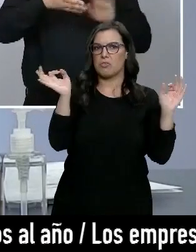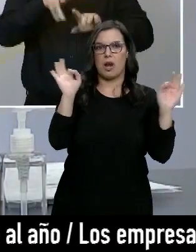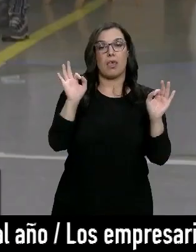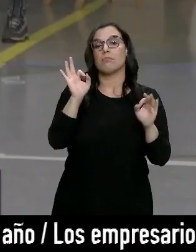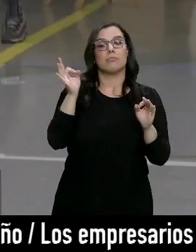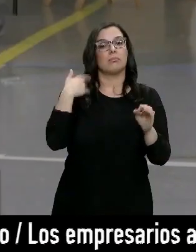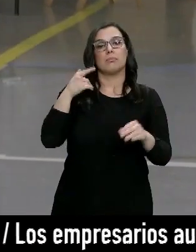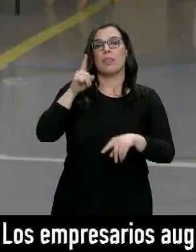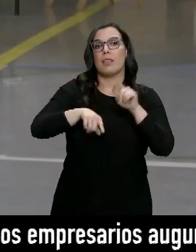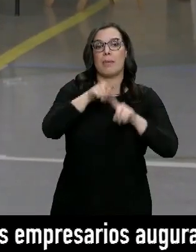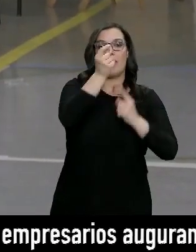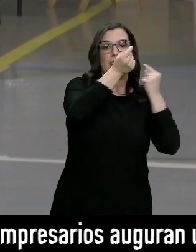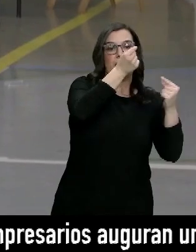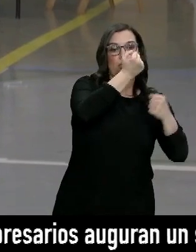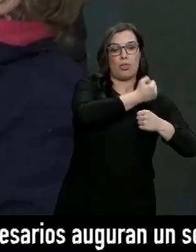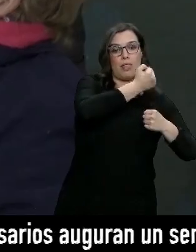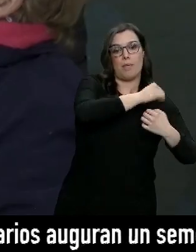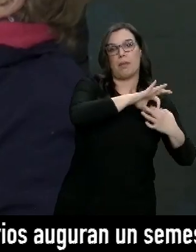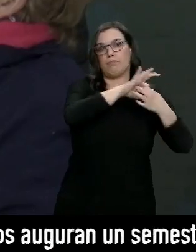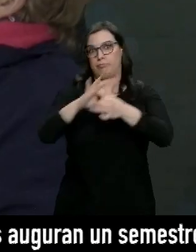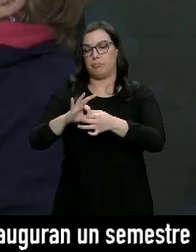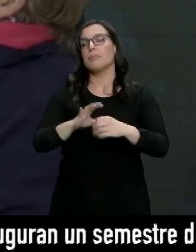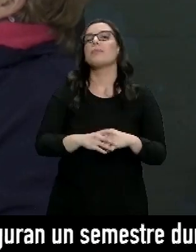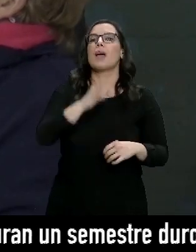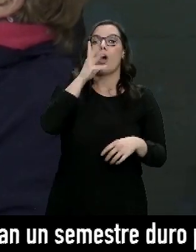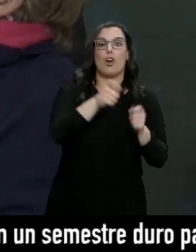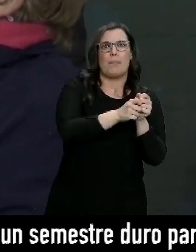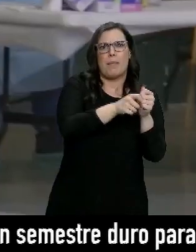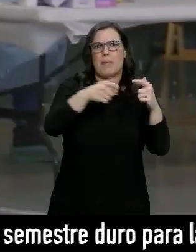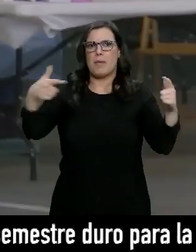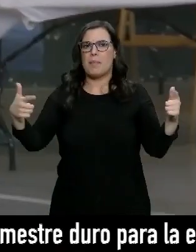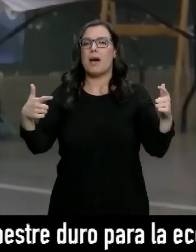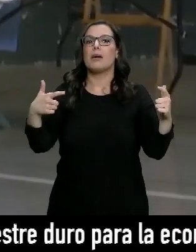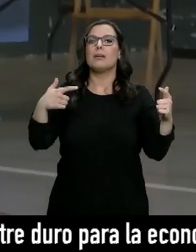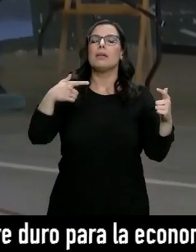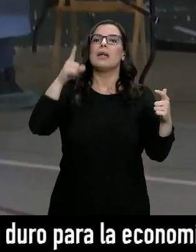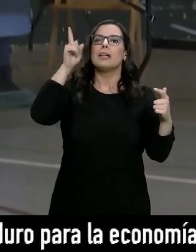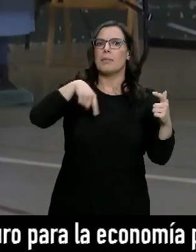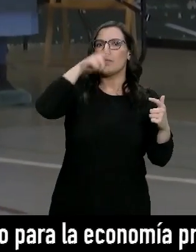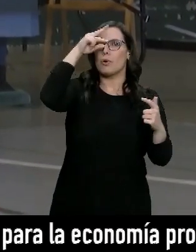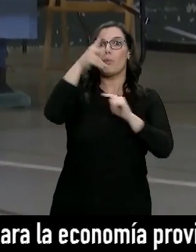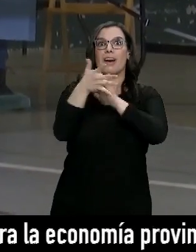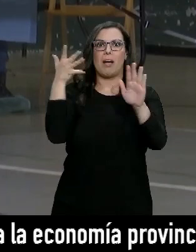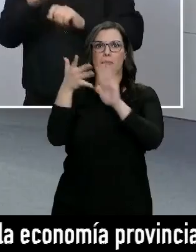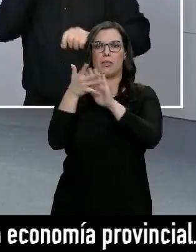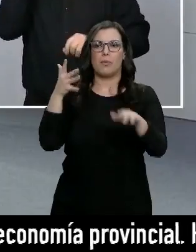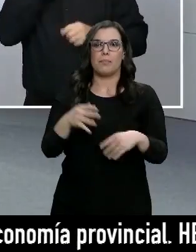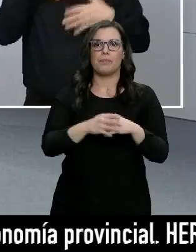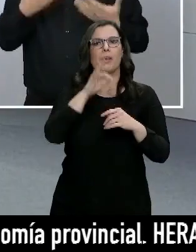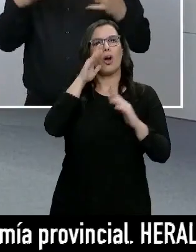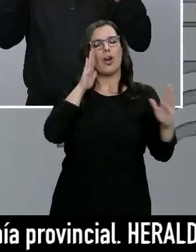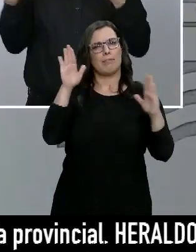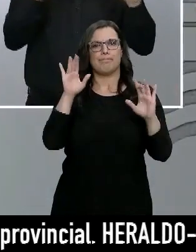de diciembre. Pero ahora el crecimiento del número de contagios no solo es importante, sino también preocupante. Que estamos en un momento